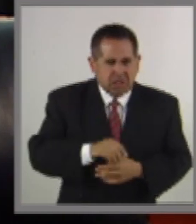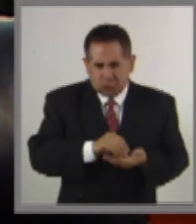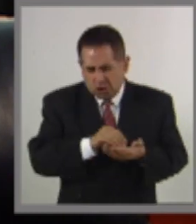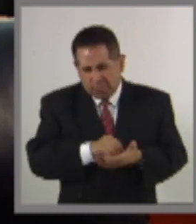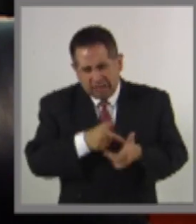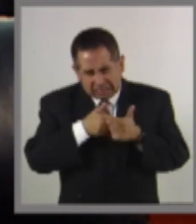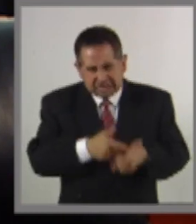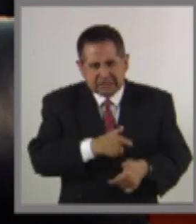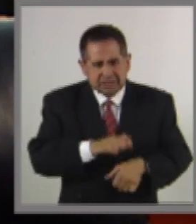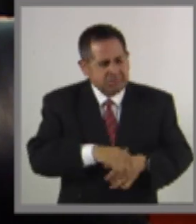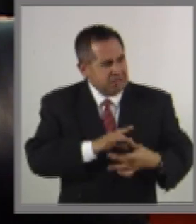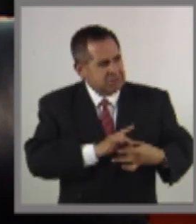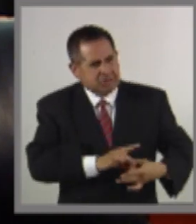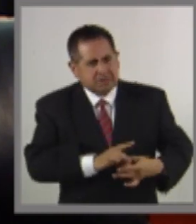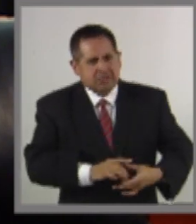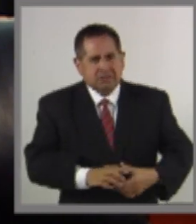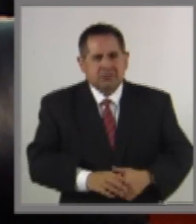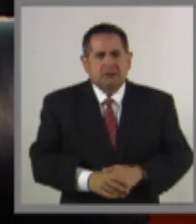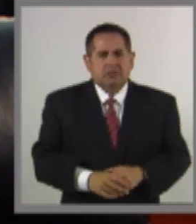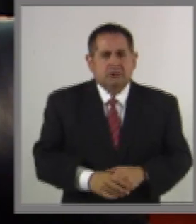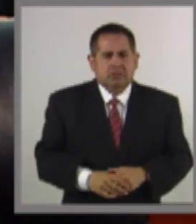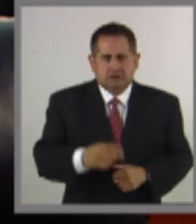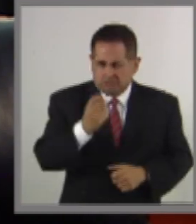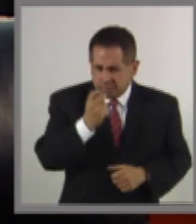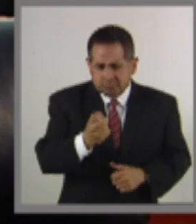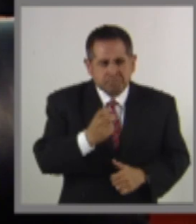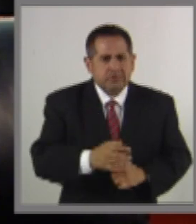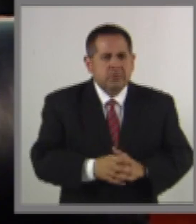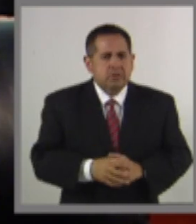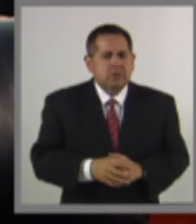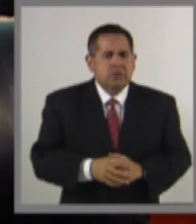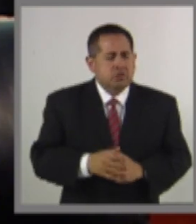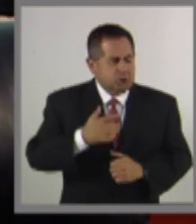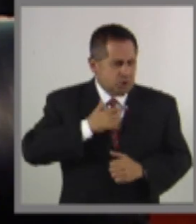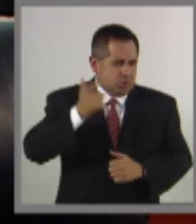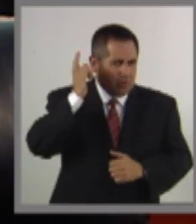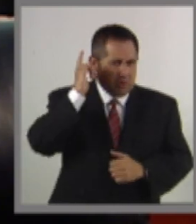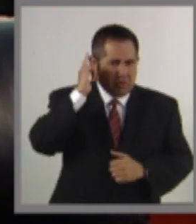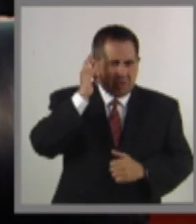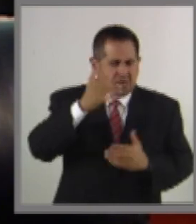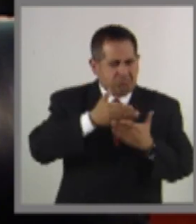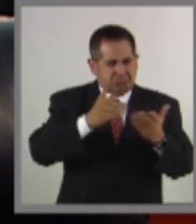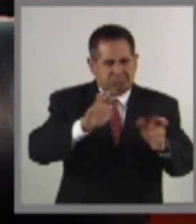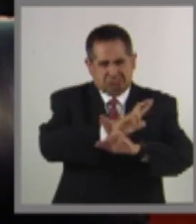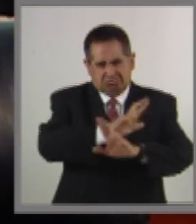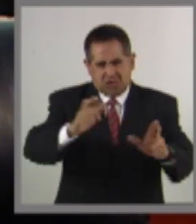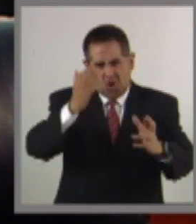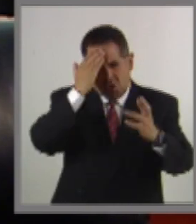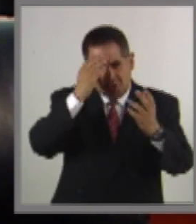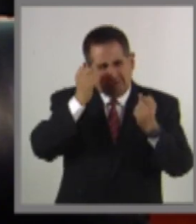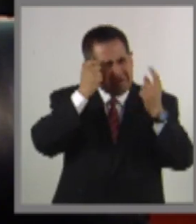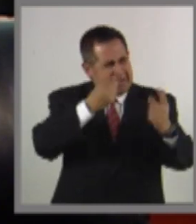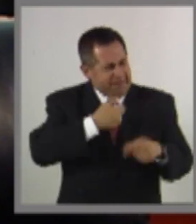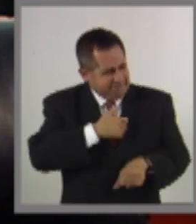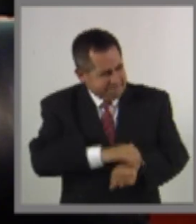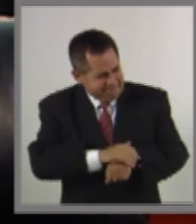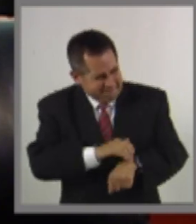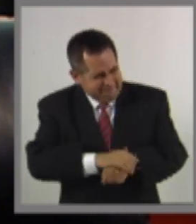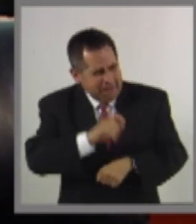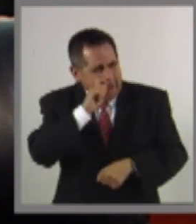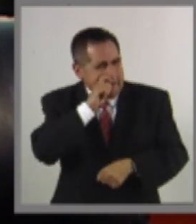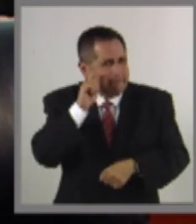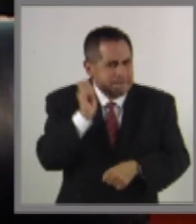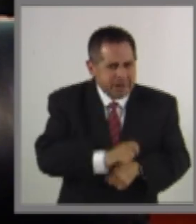profundizó. Por ello, deseo hacer un amplio reconocimiento al amigo,